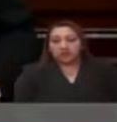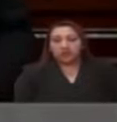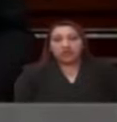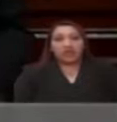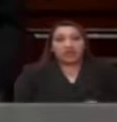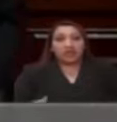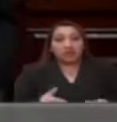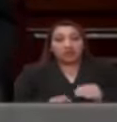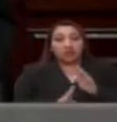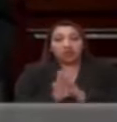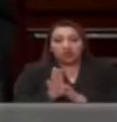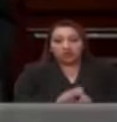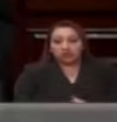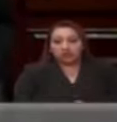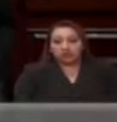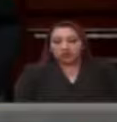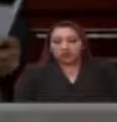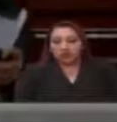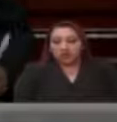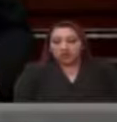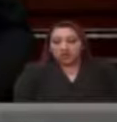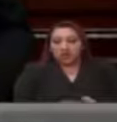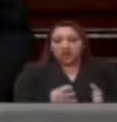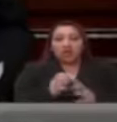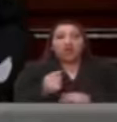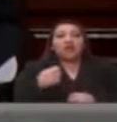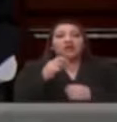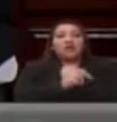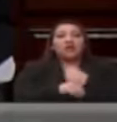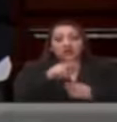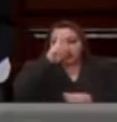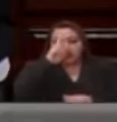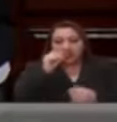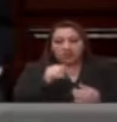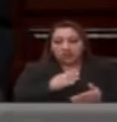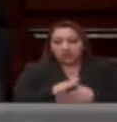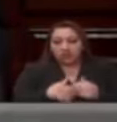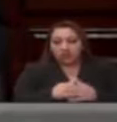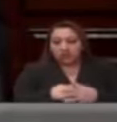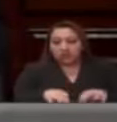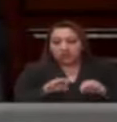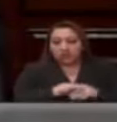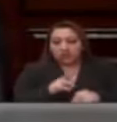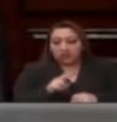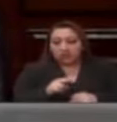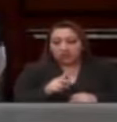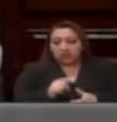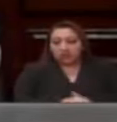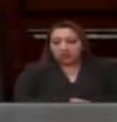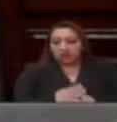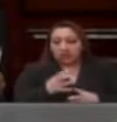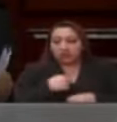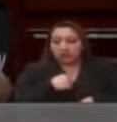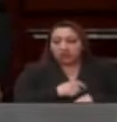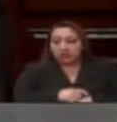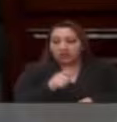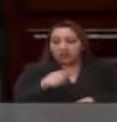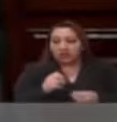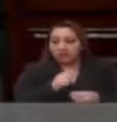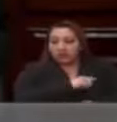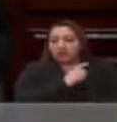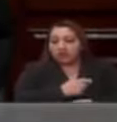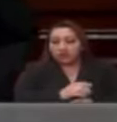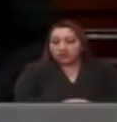el camino del progreso y de llevar a la patria a mejores destinos del 2021 toma su tiempo y requiere mucho